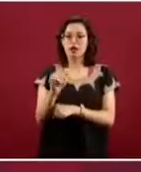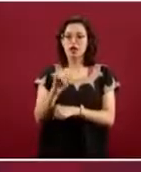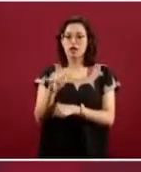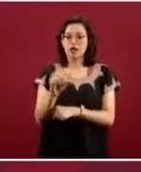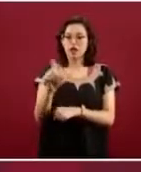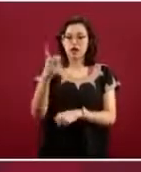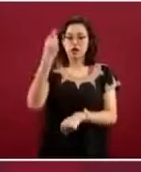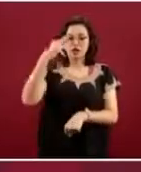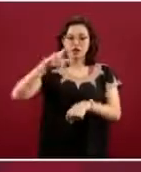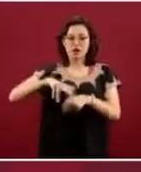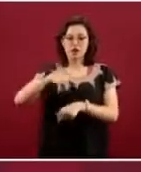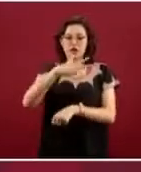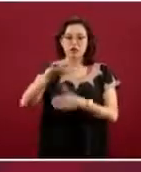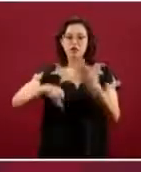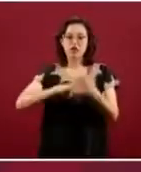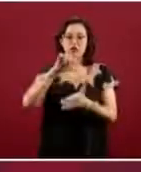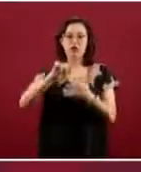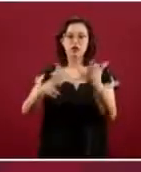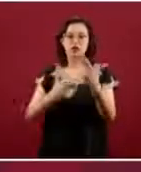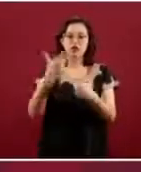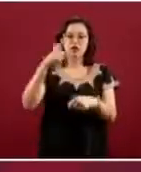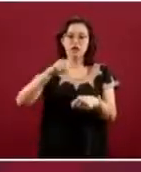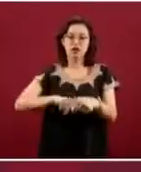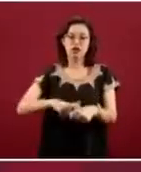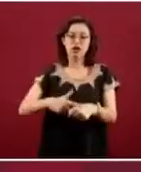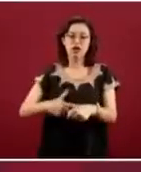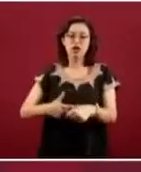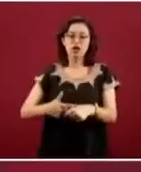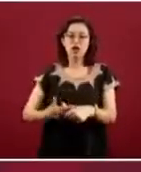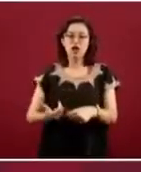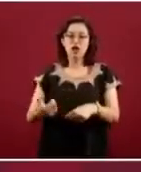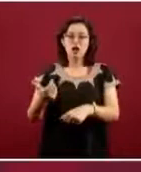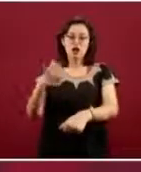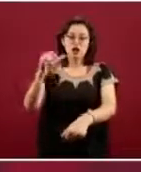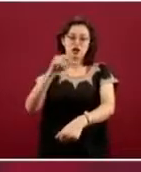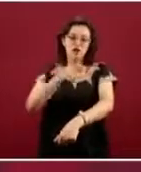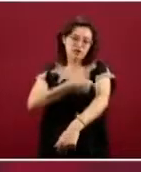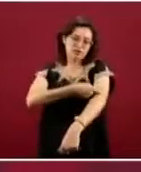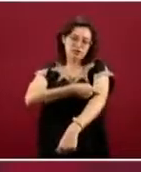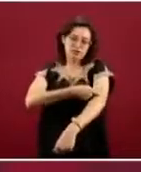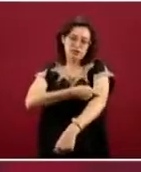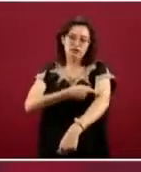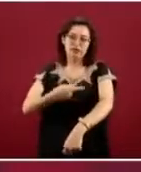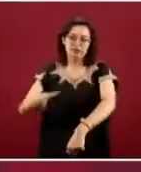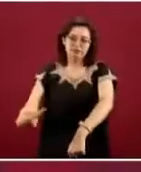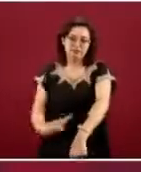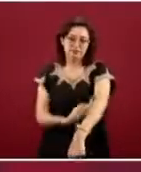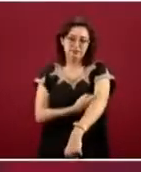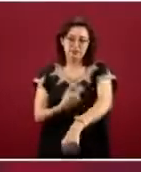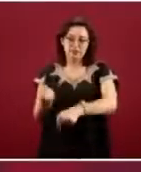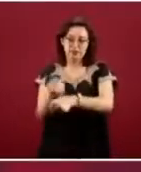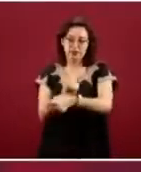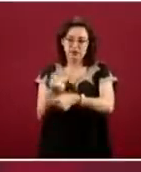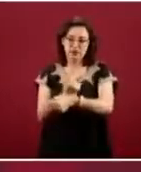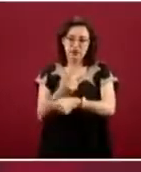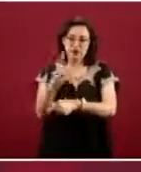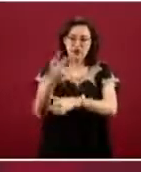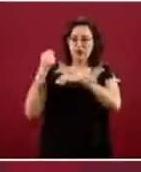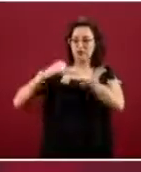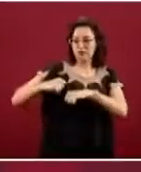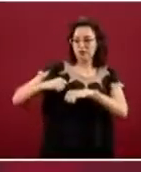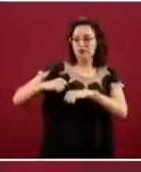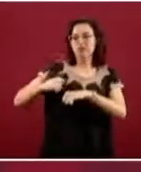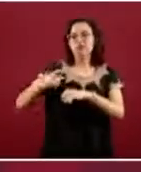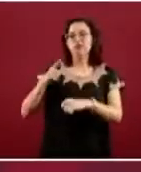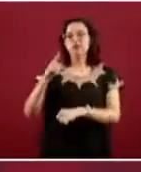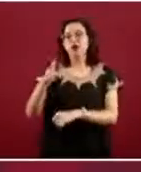es el director general del Centro Nacional para la Transfusión Sanguínea, que es la autoridad precisamente en materia de transfusión. Él